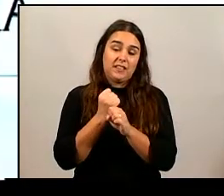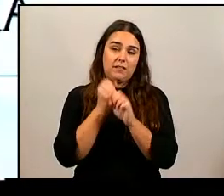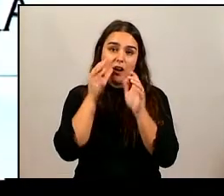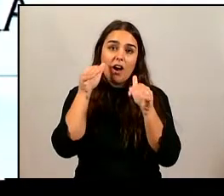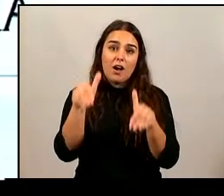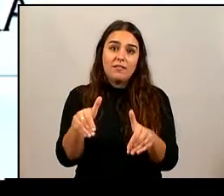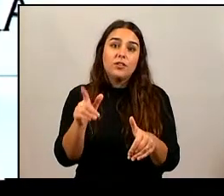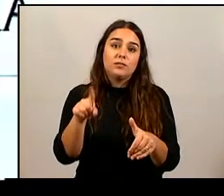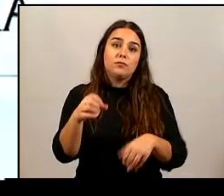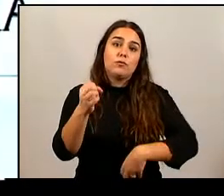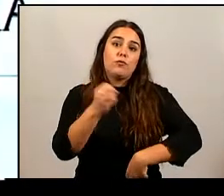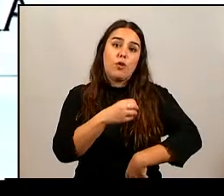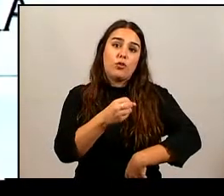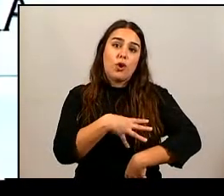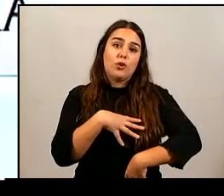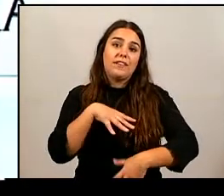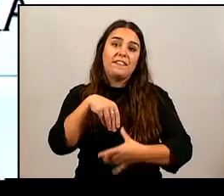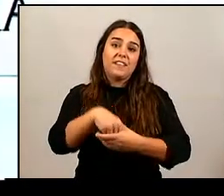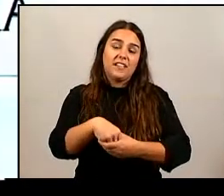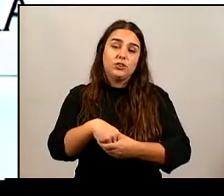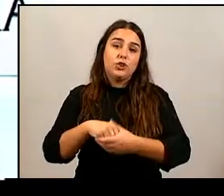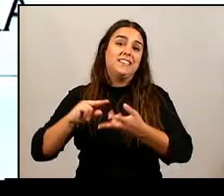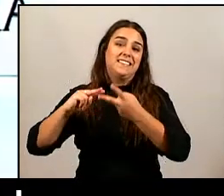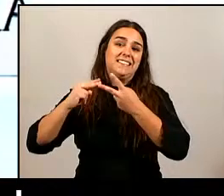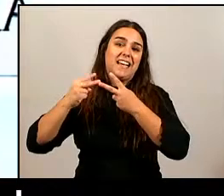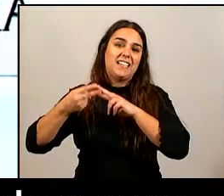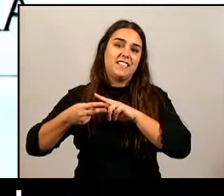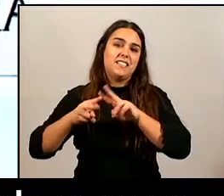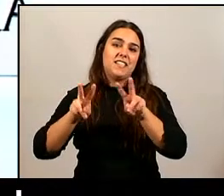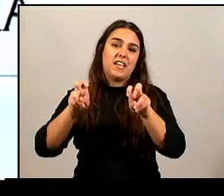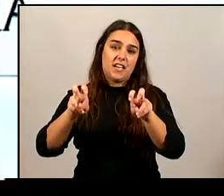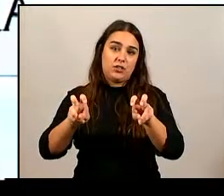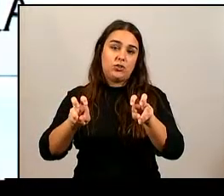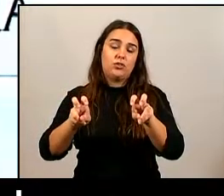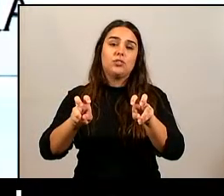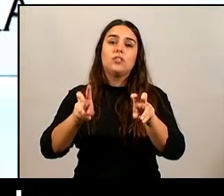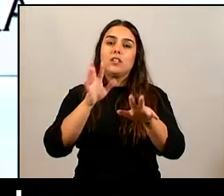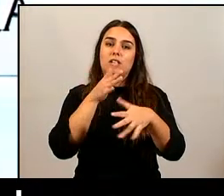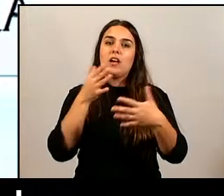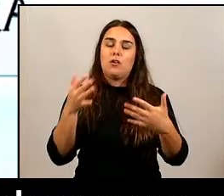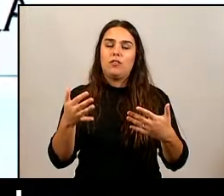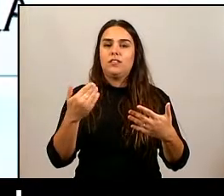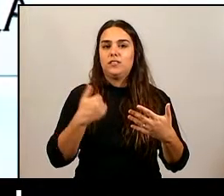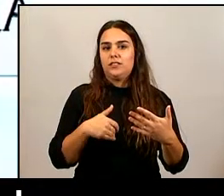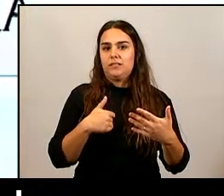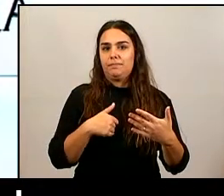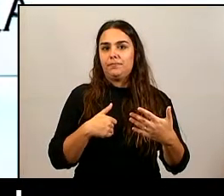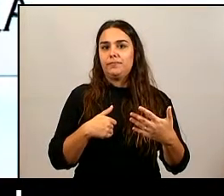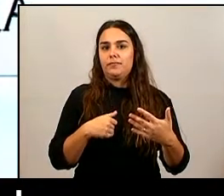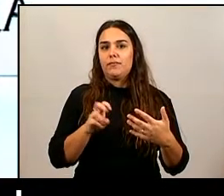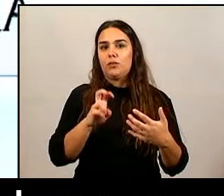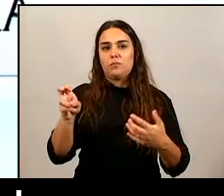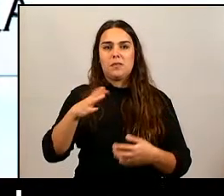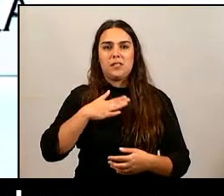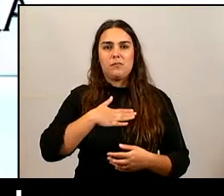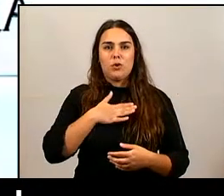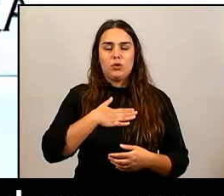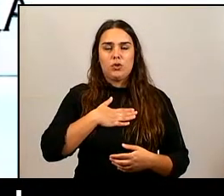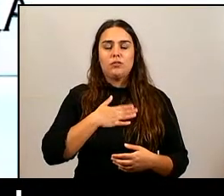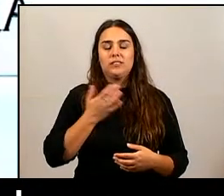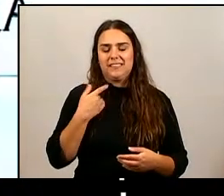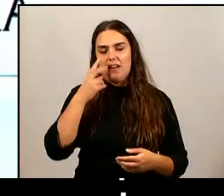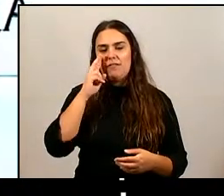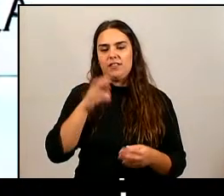está dentro de los fondos Next Generation y con el que está trabajando. Y por otro lado, ese patrimonio, aparte de, como habrán visto, las